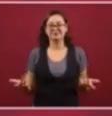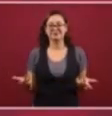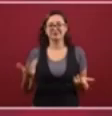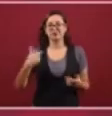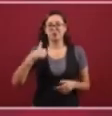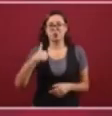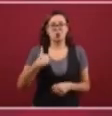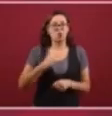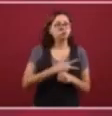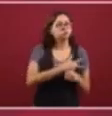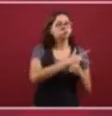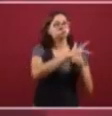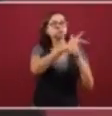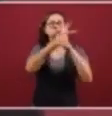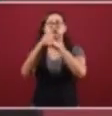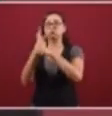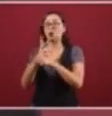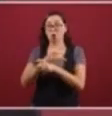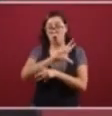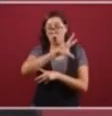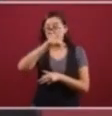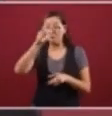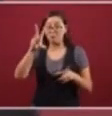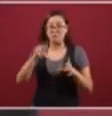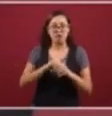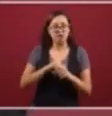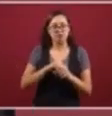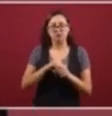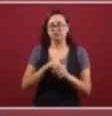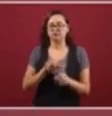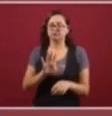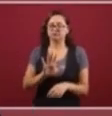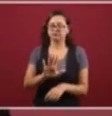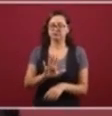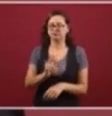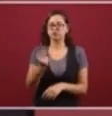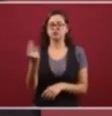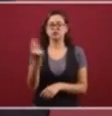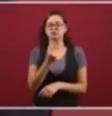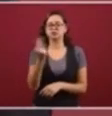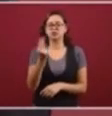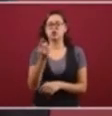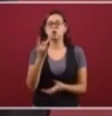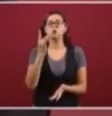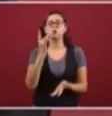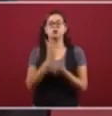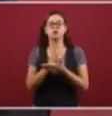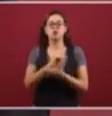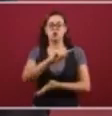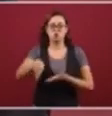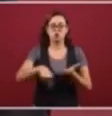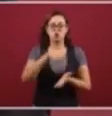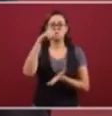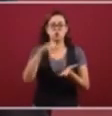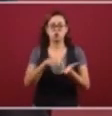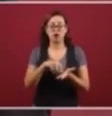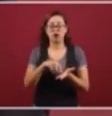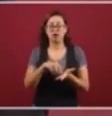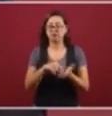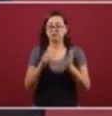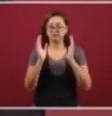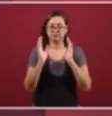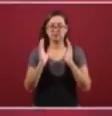ubicación y eso, porque no hace falta. Nada más les voy a decir dónde está, y sí